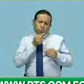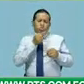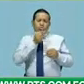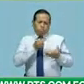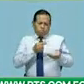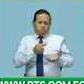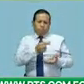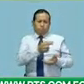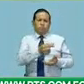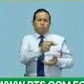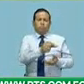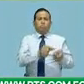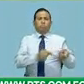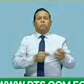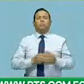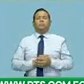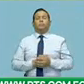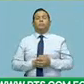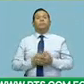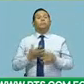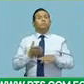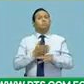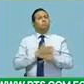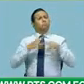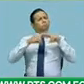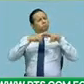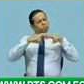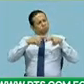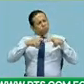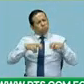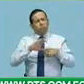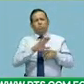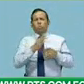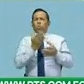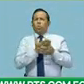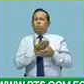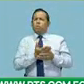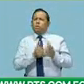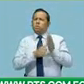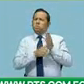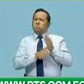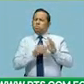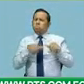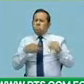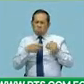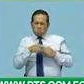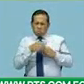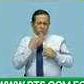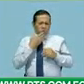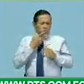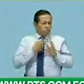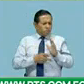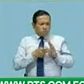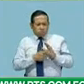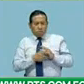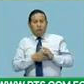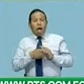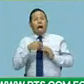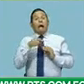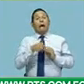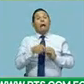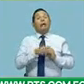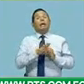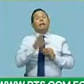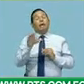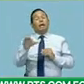una investigación en cuanto a documentos y verificar si tenía algún tipo de atención en el hospital de Yaruquí. Conocemos que